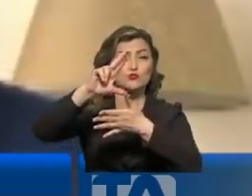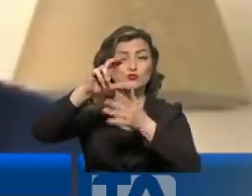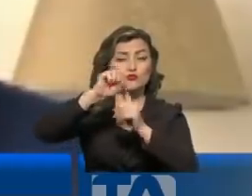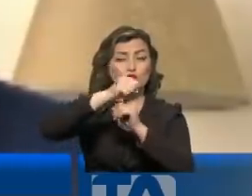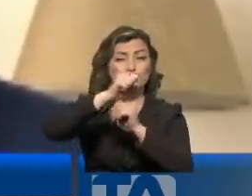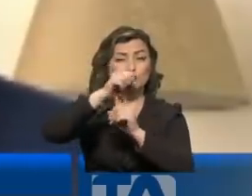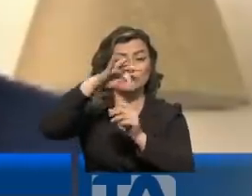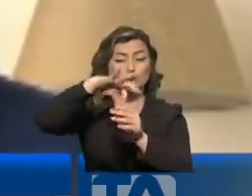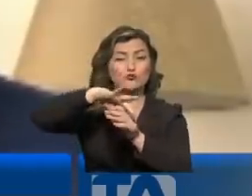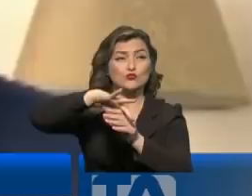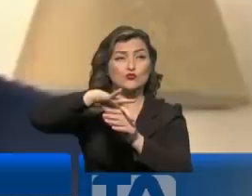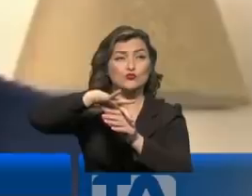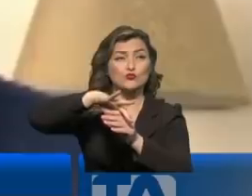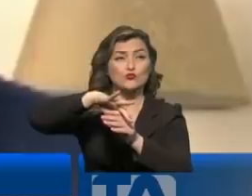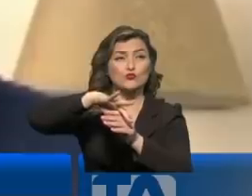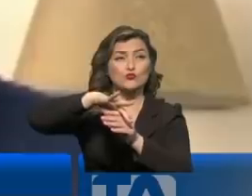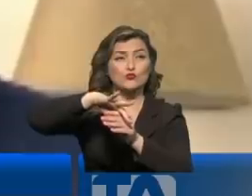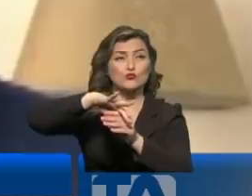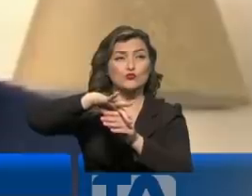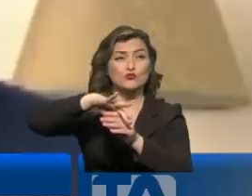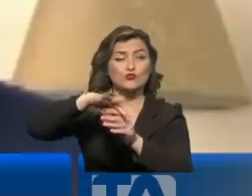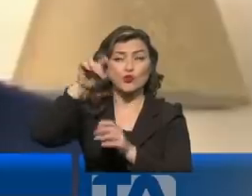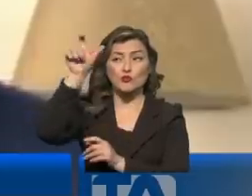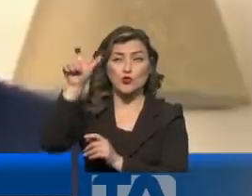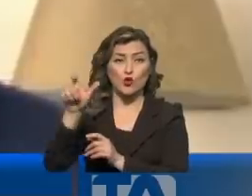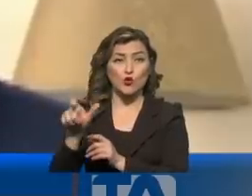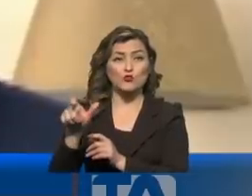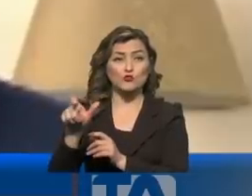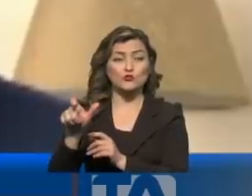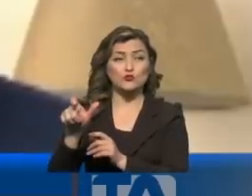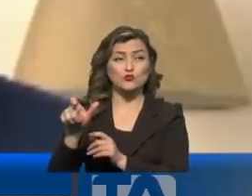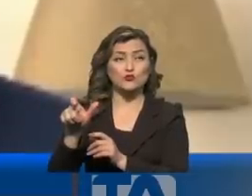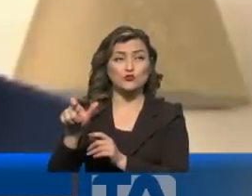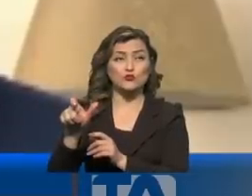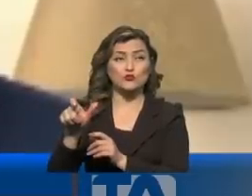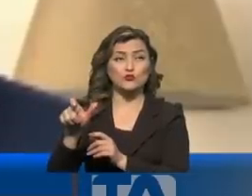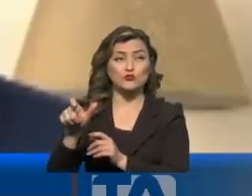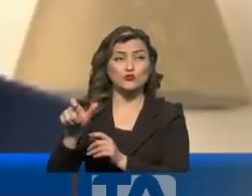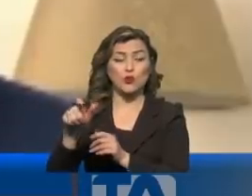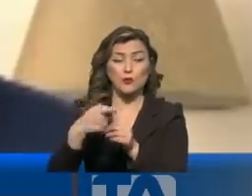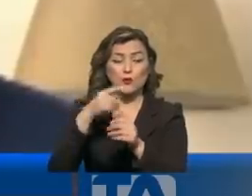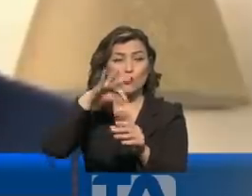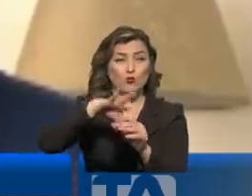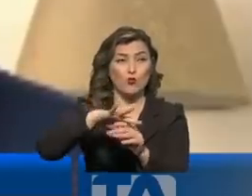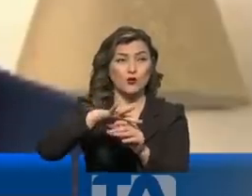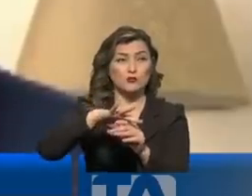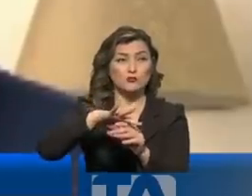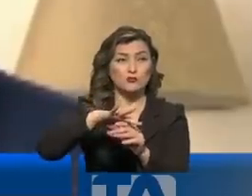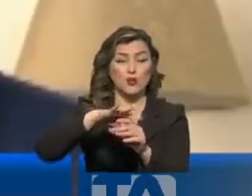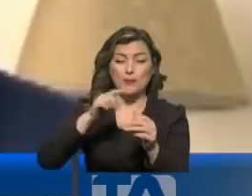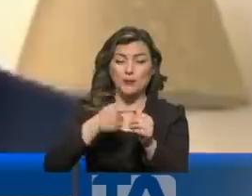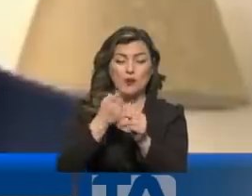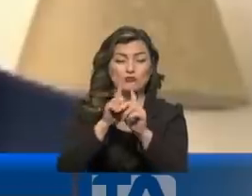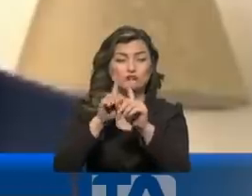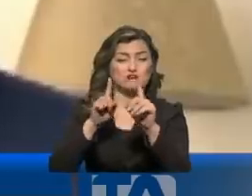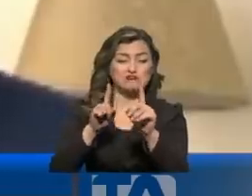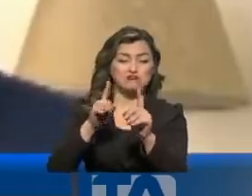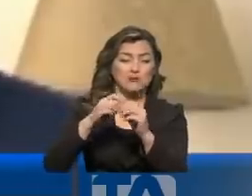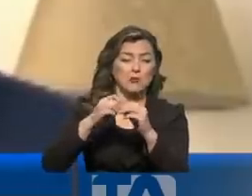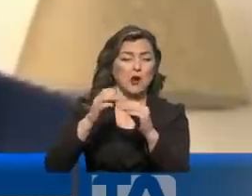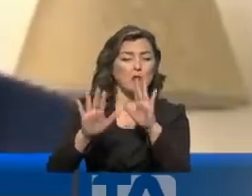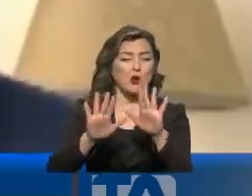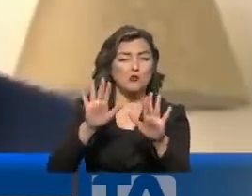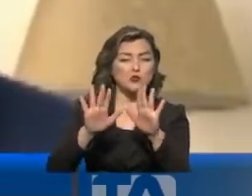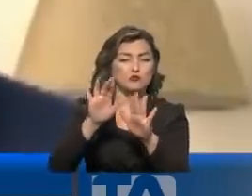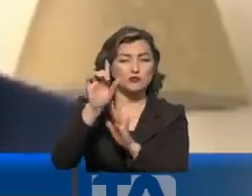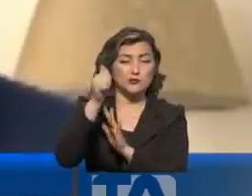de balotaje que una persona que haya perdido en primera vuelta con una distancia de más